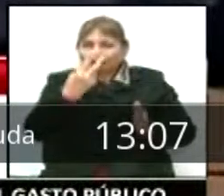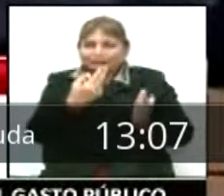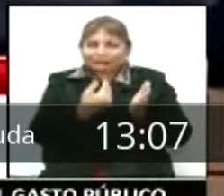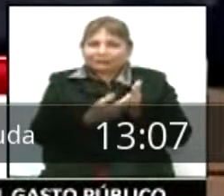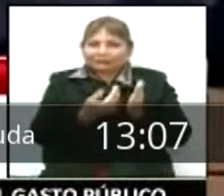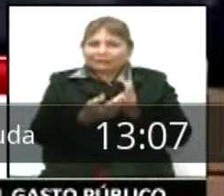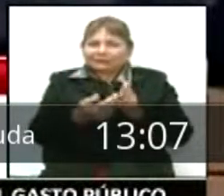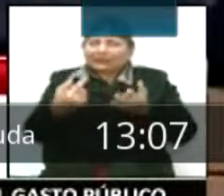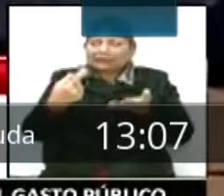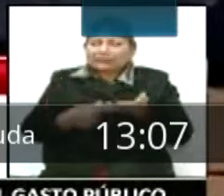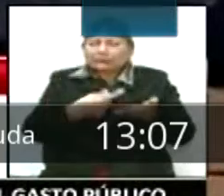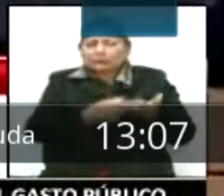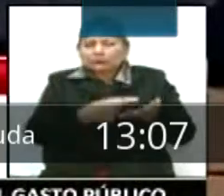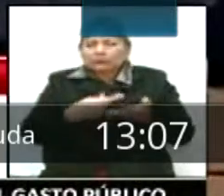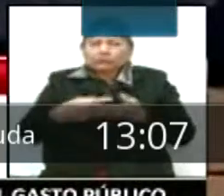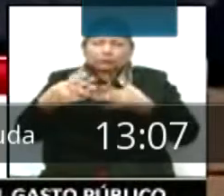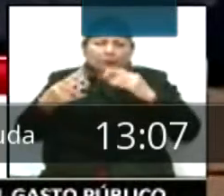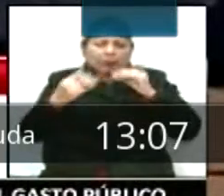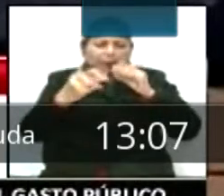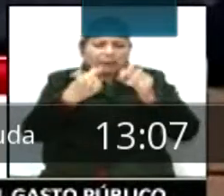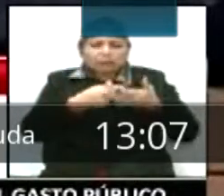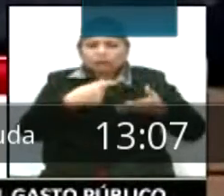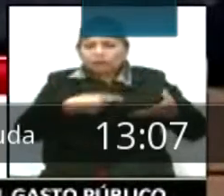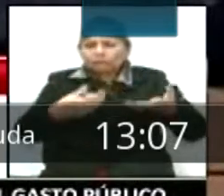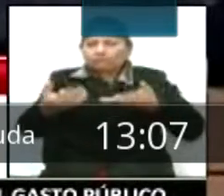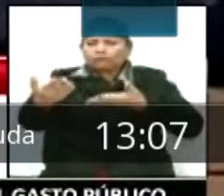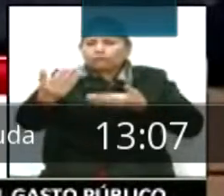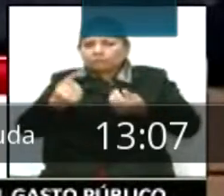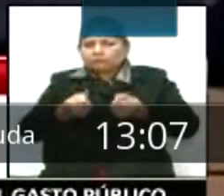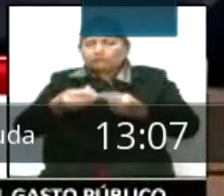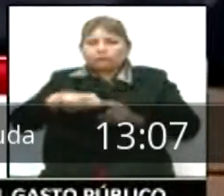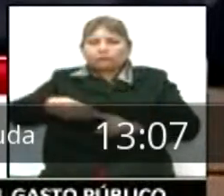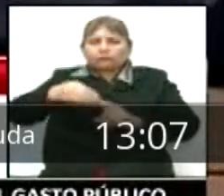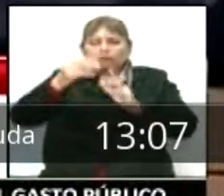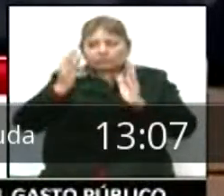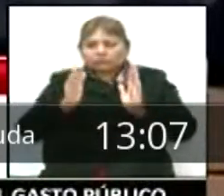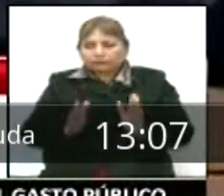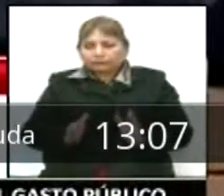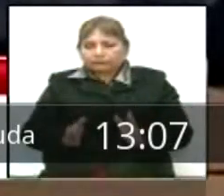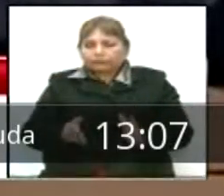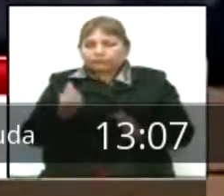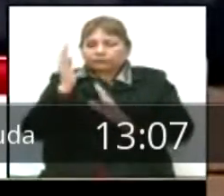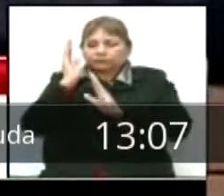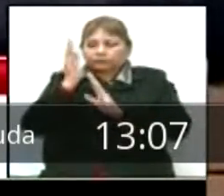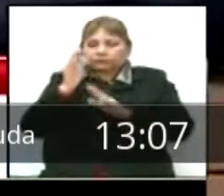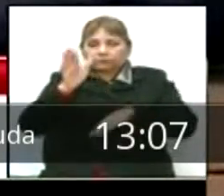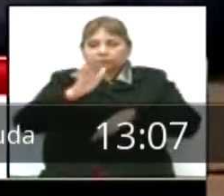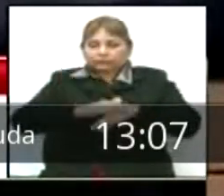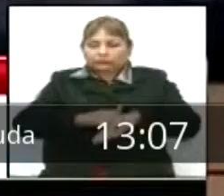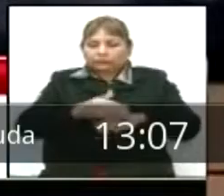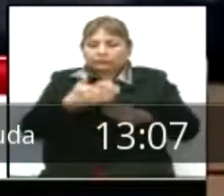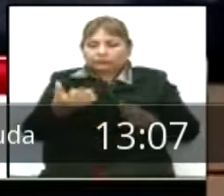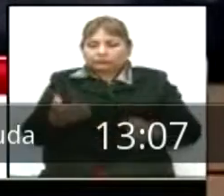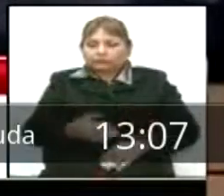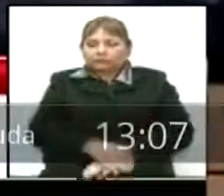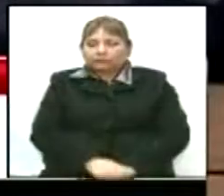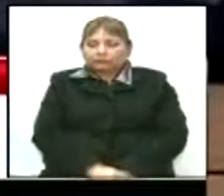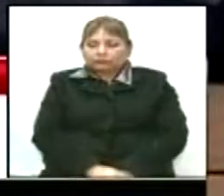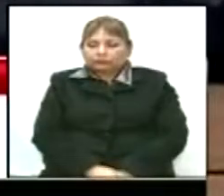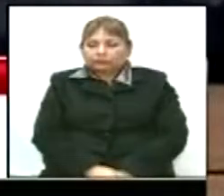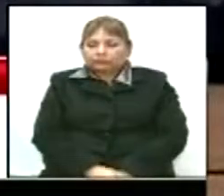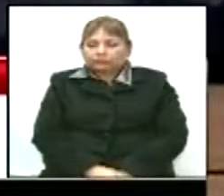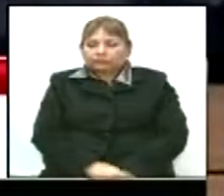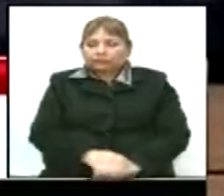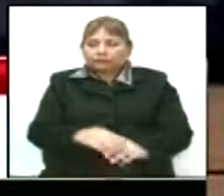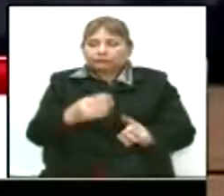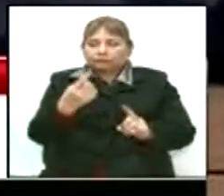Y se ha discutido, se ha recibido a los especialistas quienes han expuesto sobre estas materias. Eso